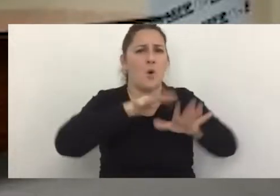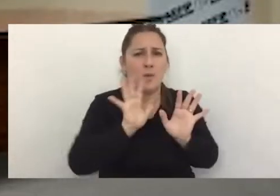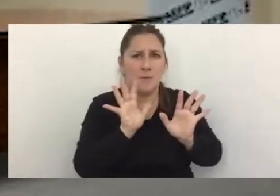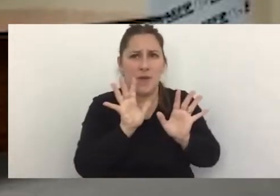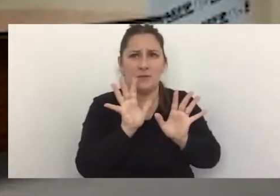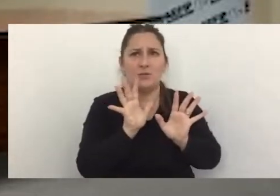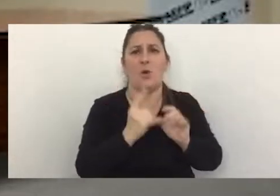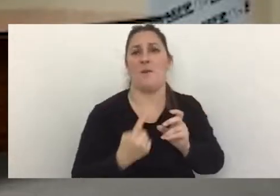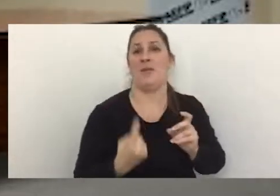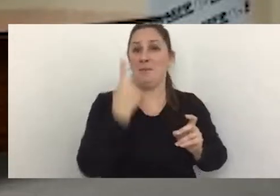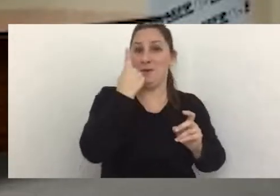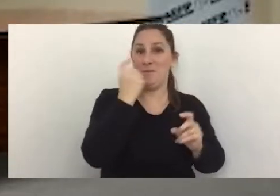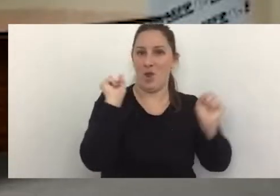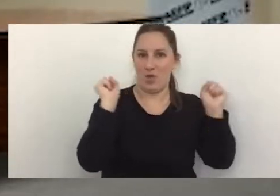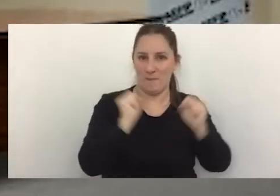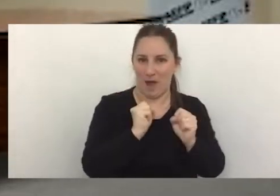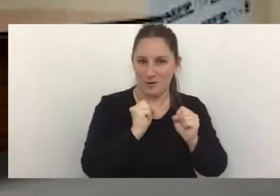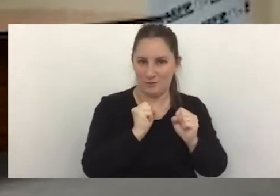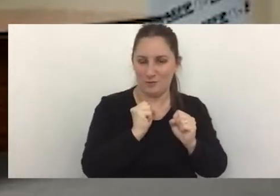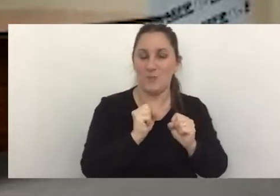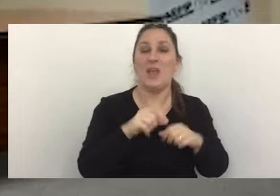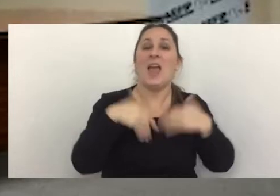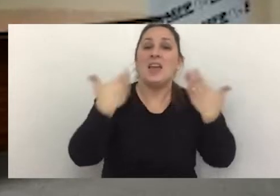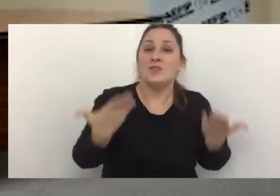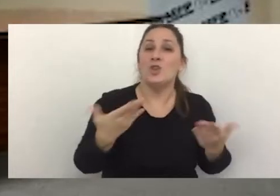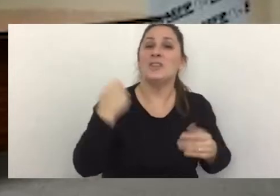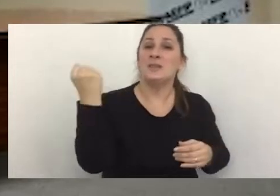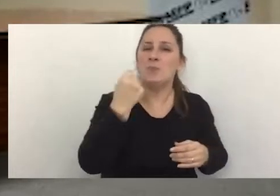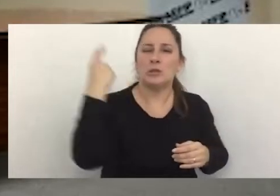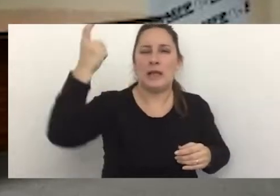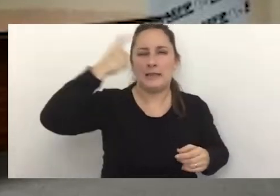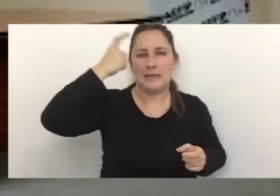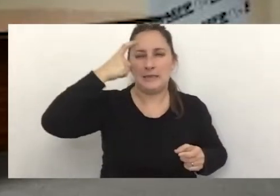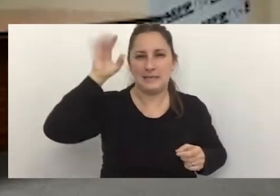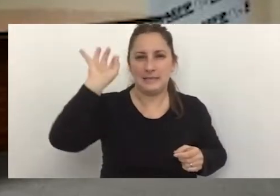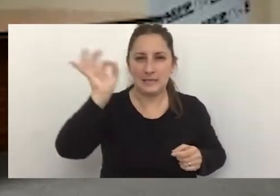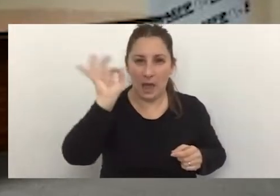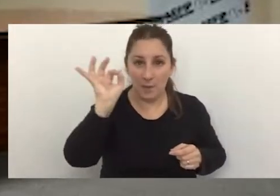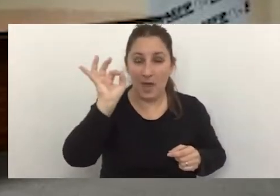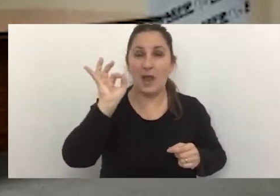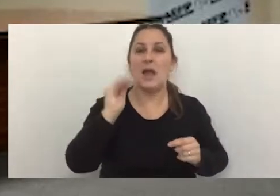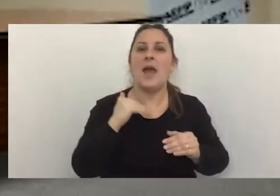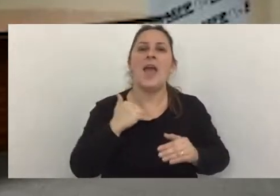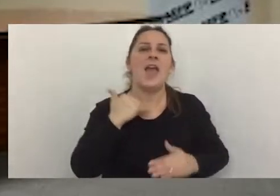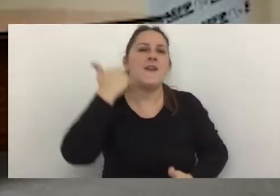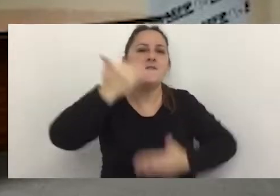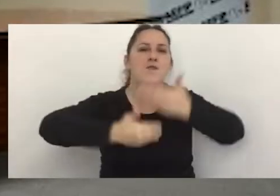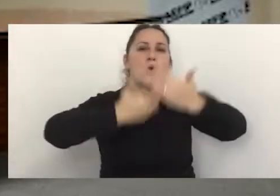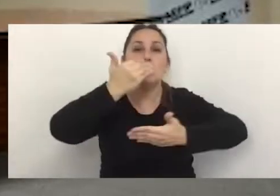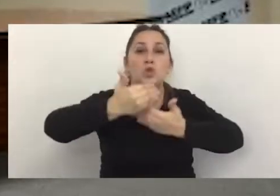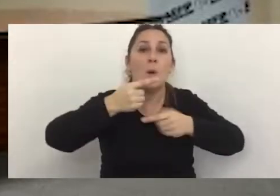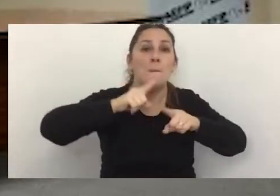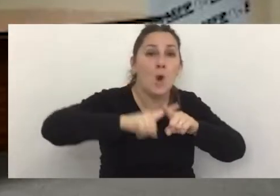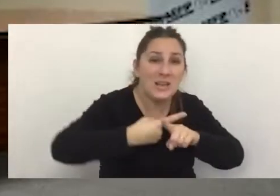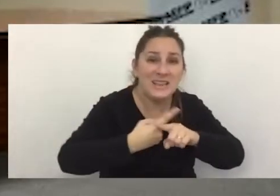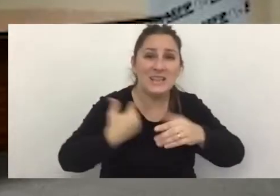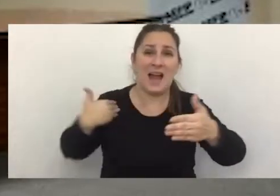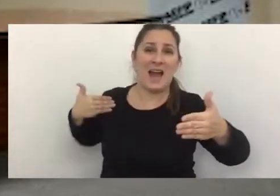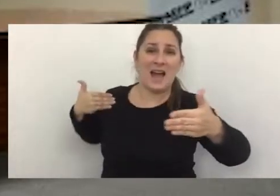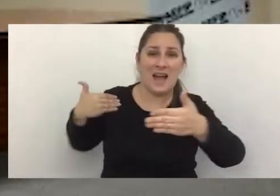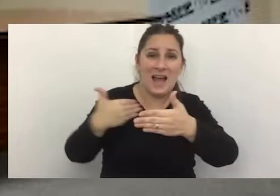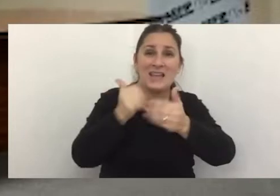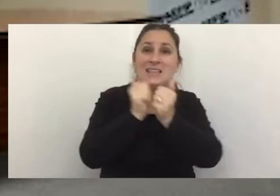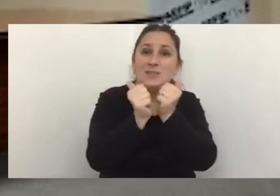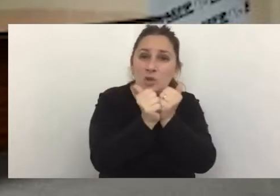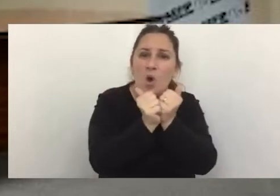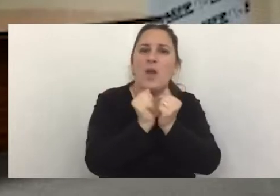1 de mayo. Por eso es importante tener presente que la evolución política e histórica va acompañando